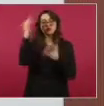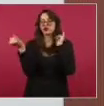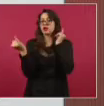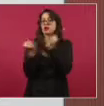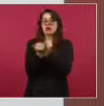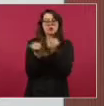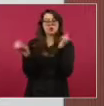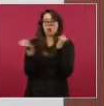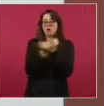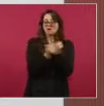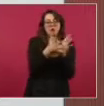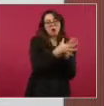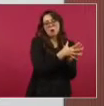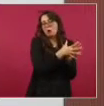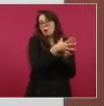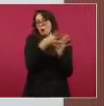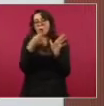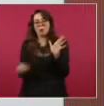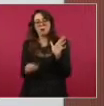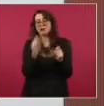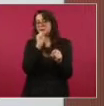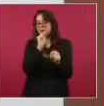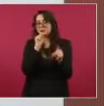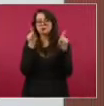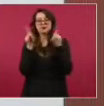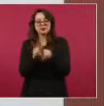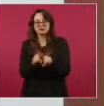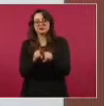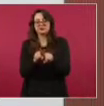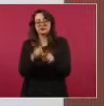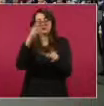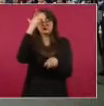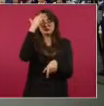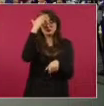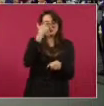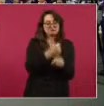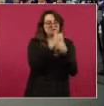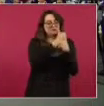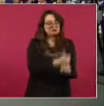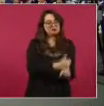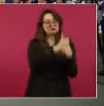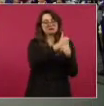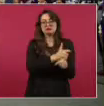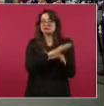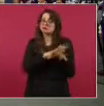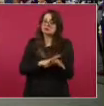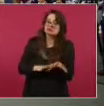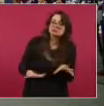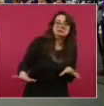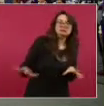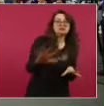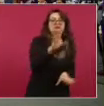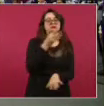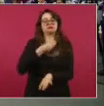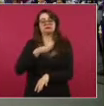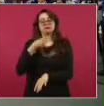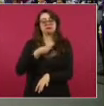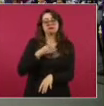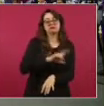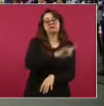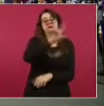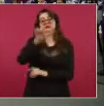es una calca de lo que se padeció durante el periodo de Porfirio